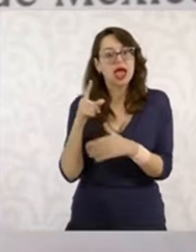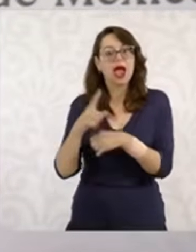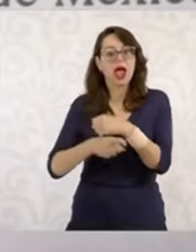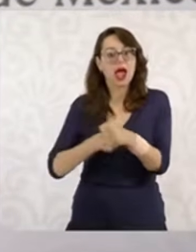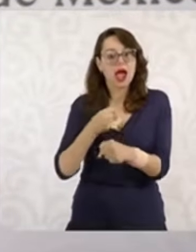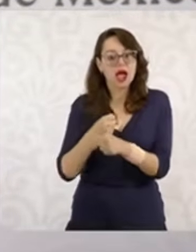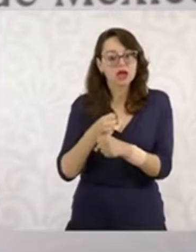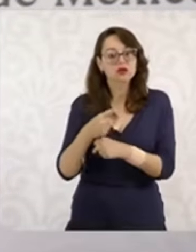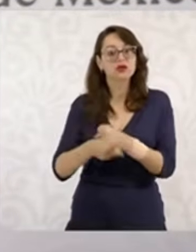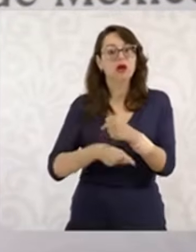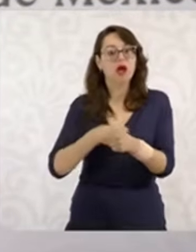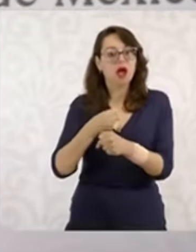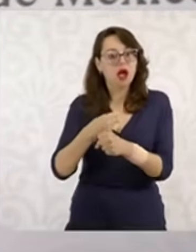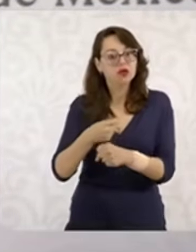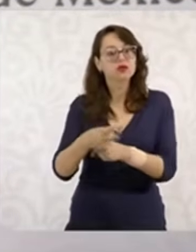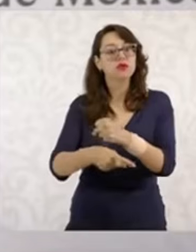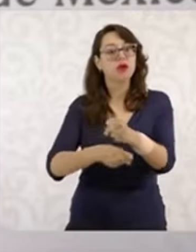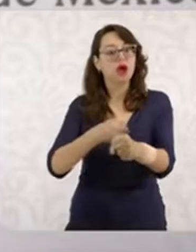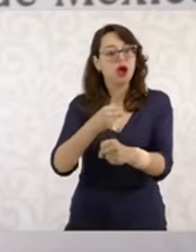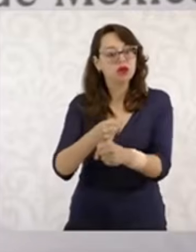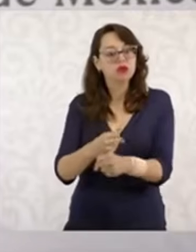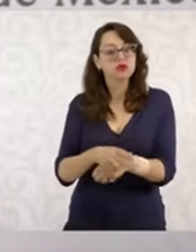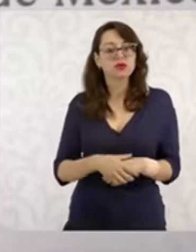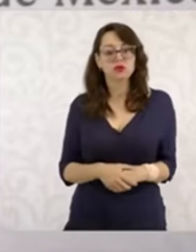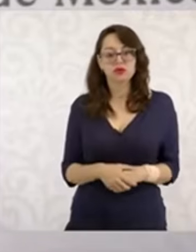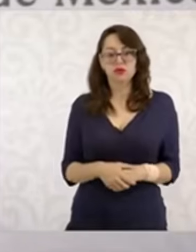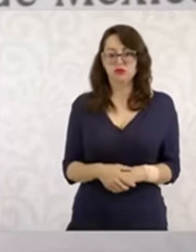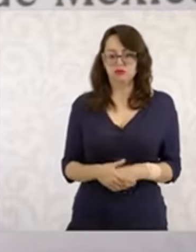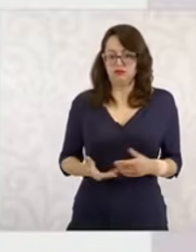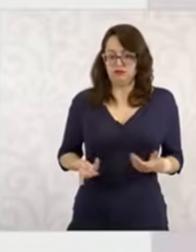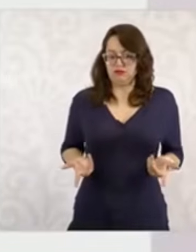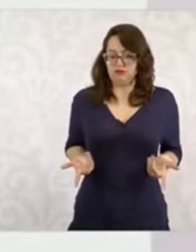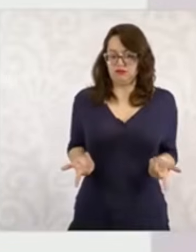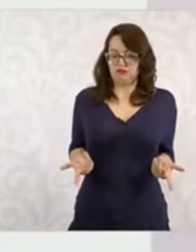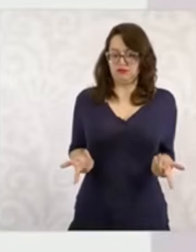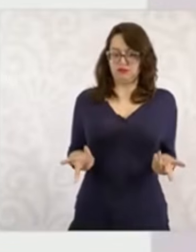por ya dedicarse a gozar de su vida.